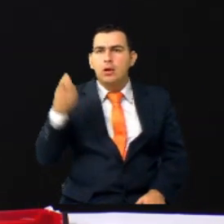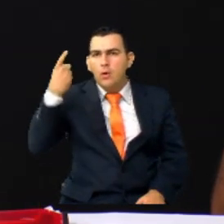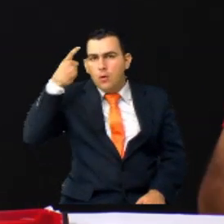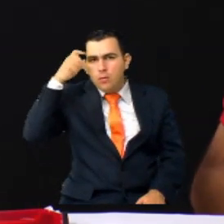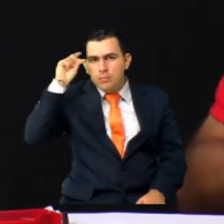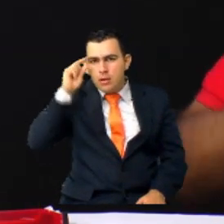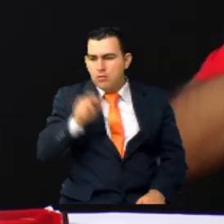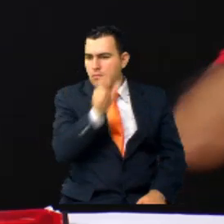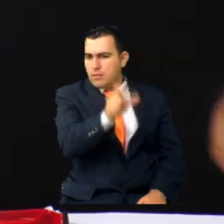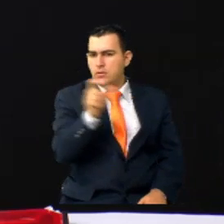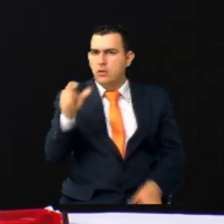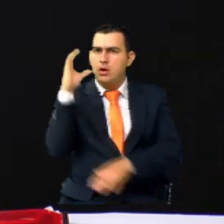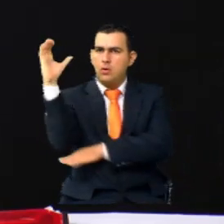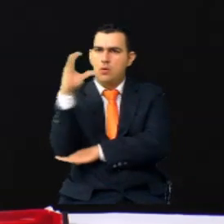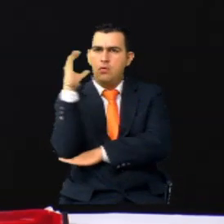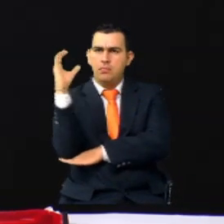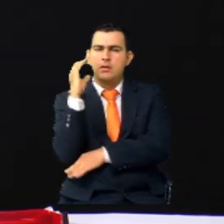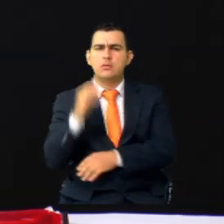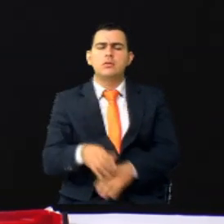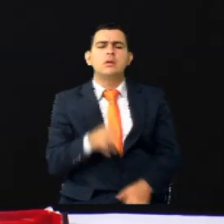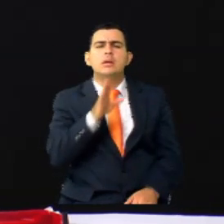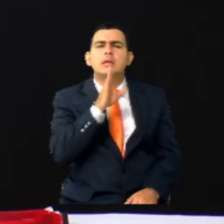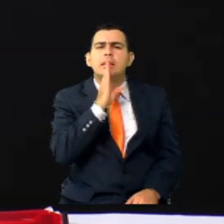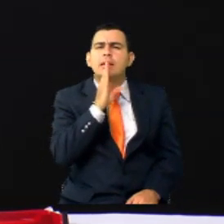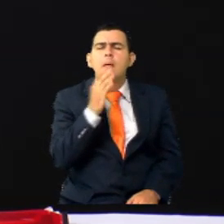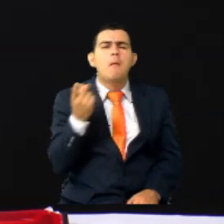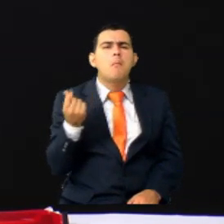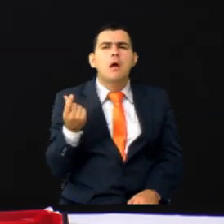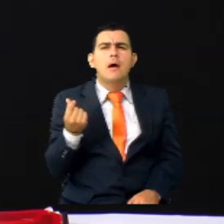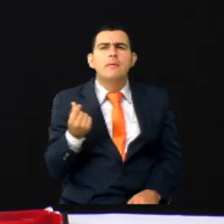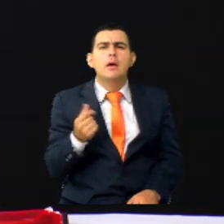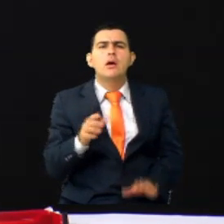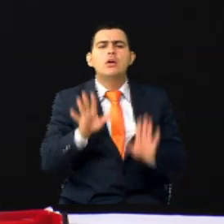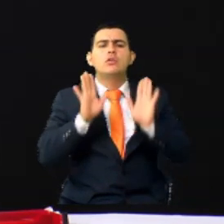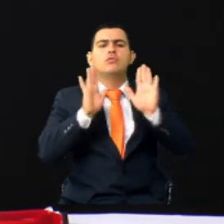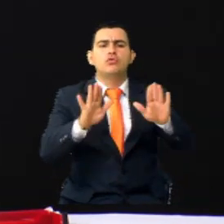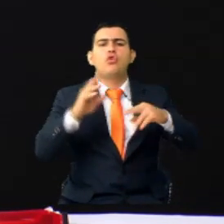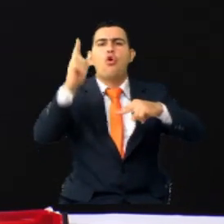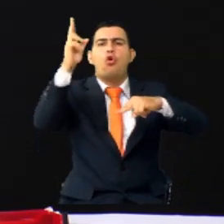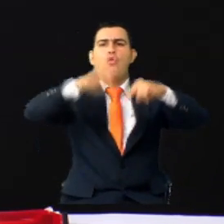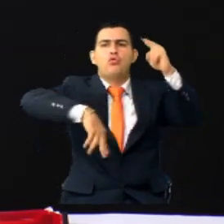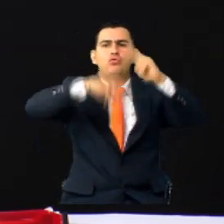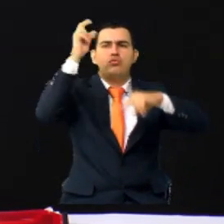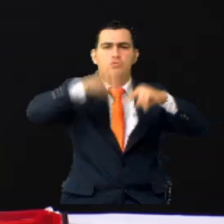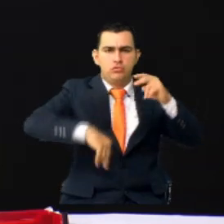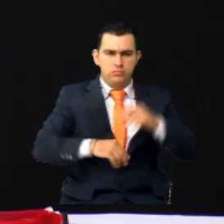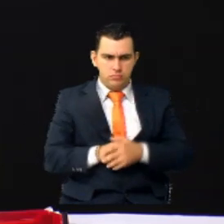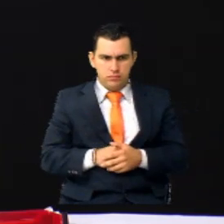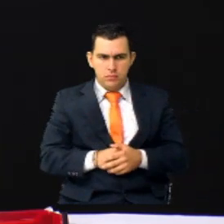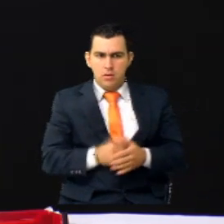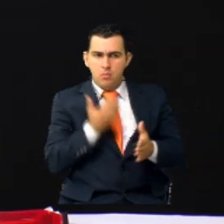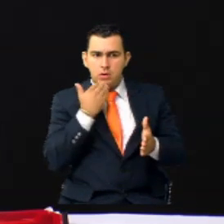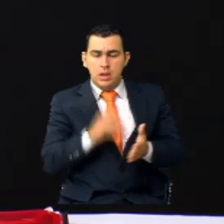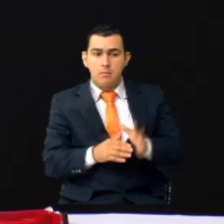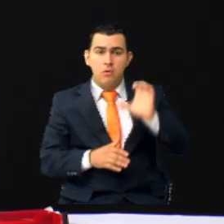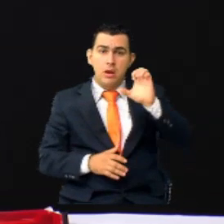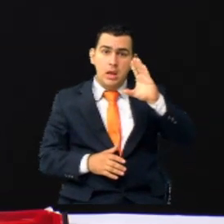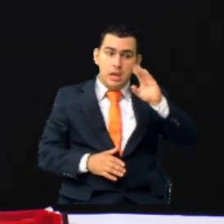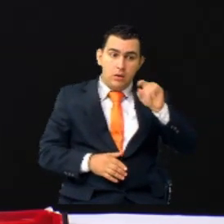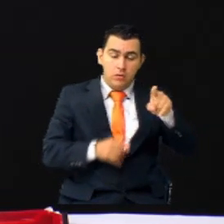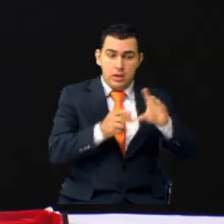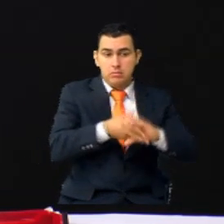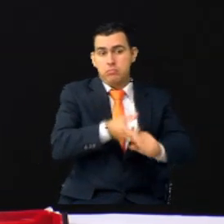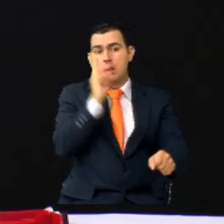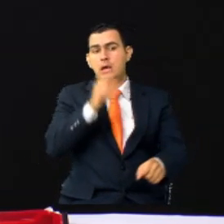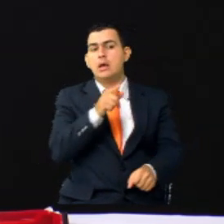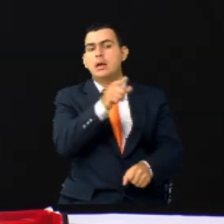bolsillo de los colombianos. Dice, son recursos directamente del constructor. Si ECO o cualquiera de ellos se quieren retirar, quien